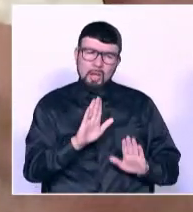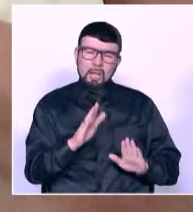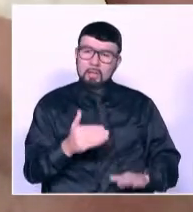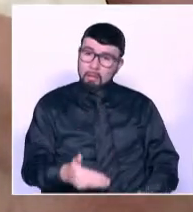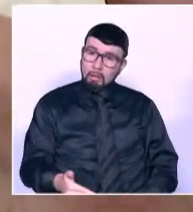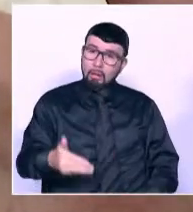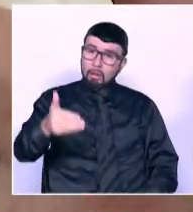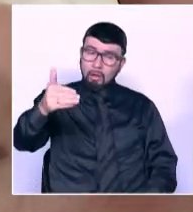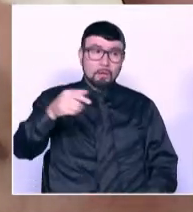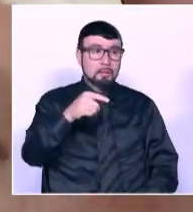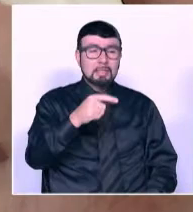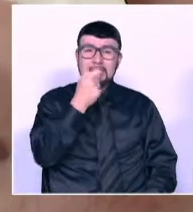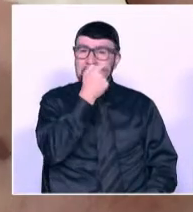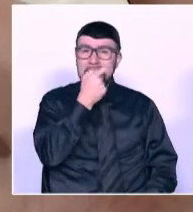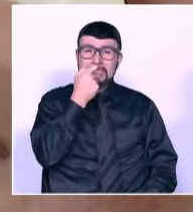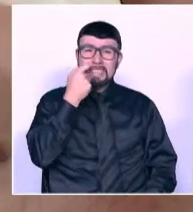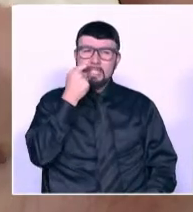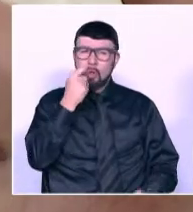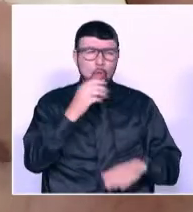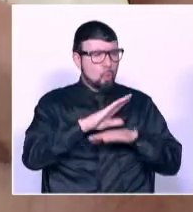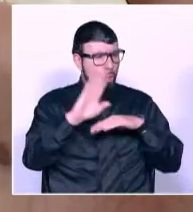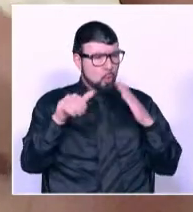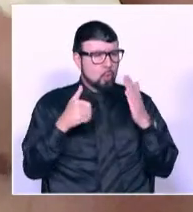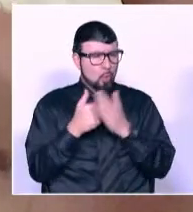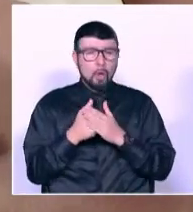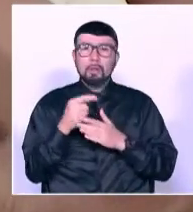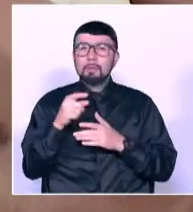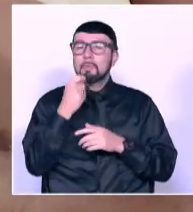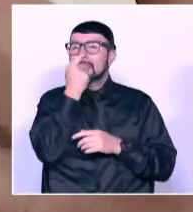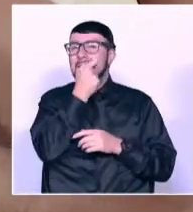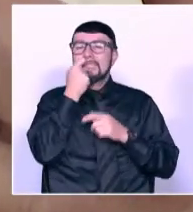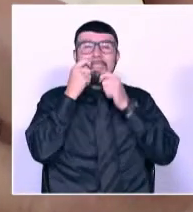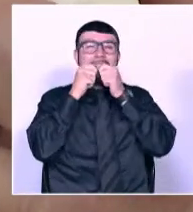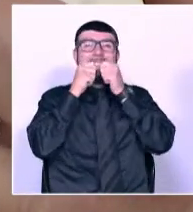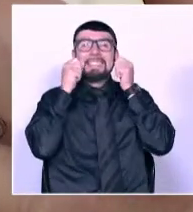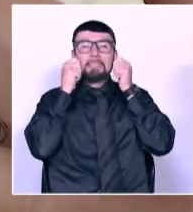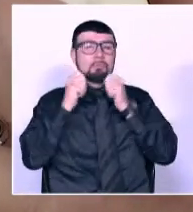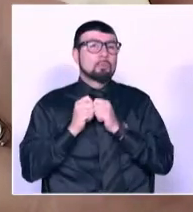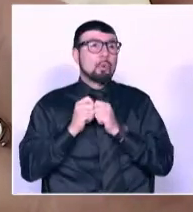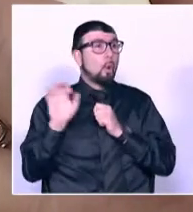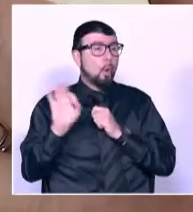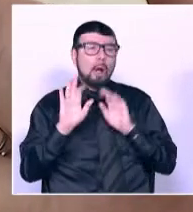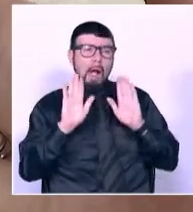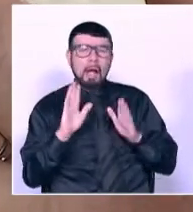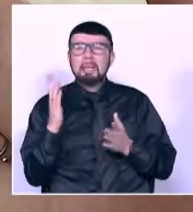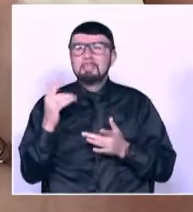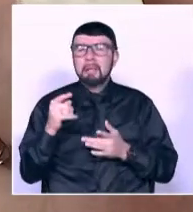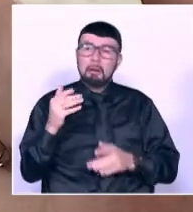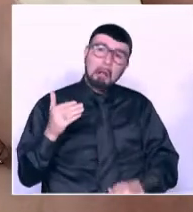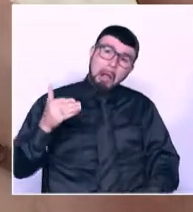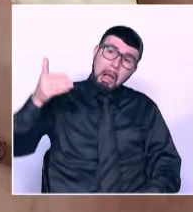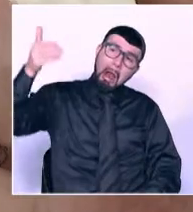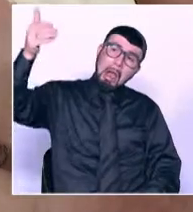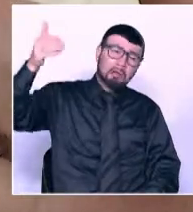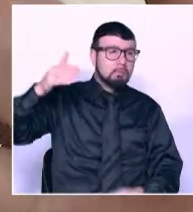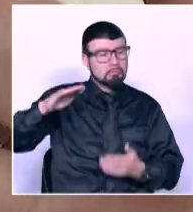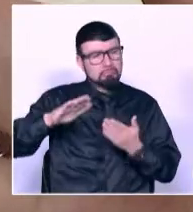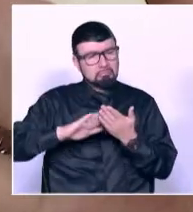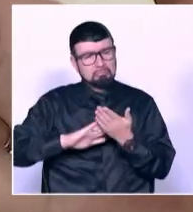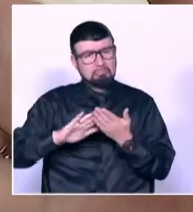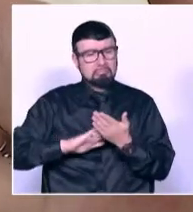todos los dientes para realizarle una ortodoncia, o esperemos que sea más grandecito para realizarle